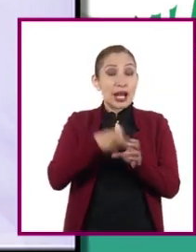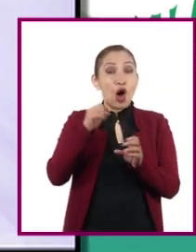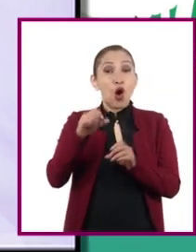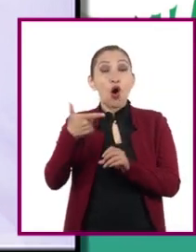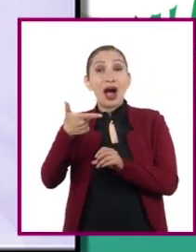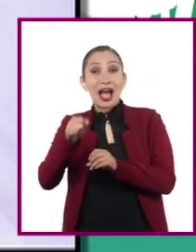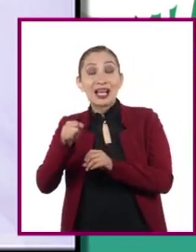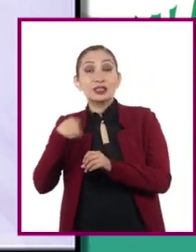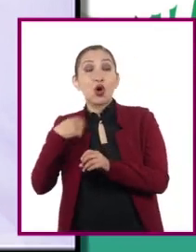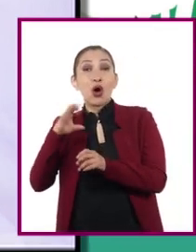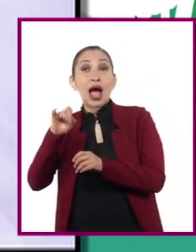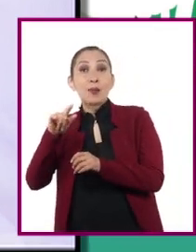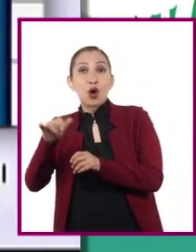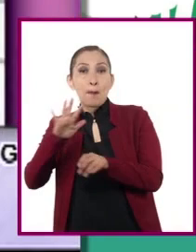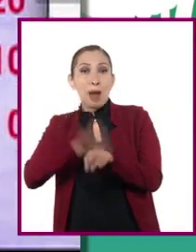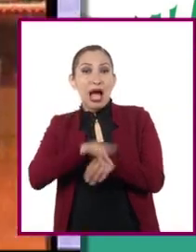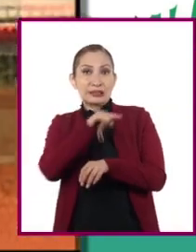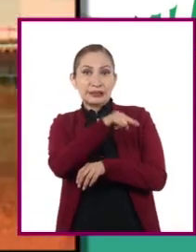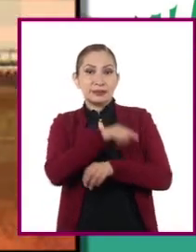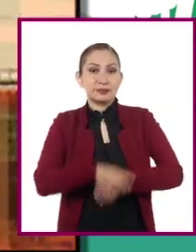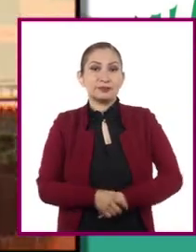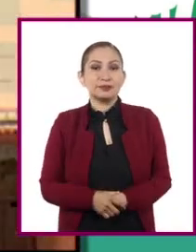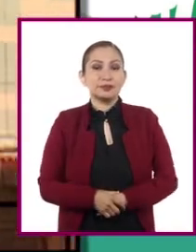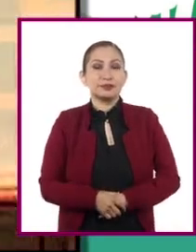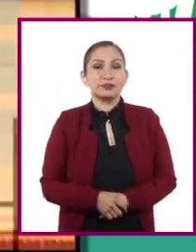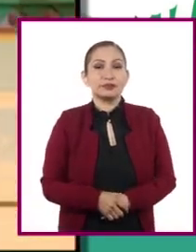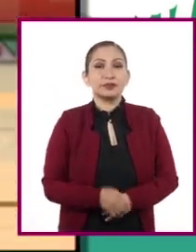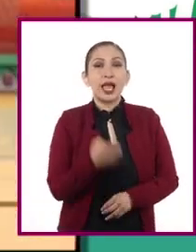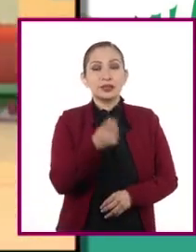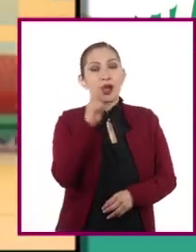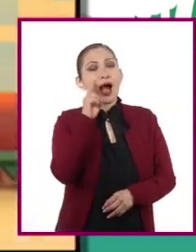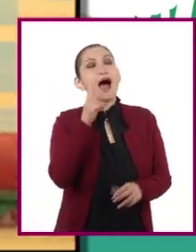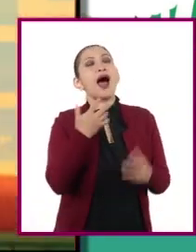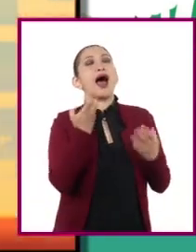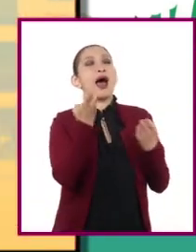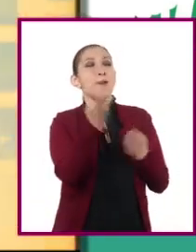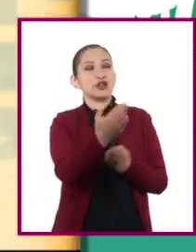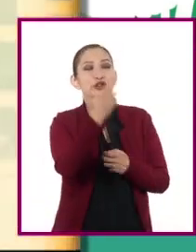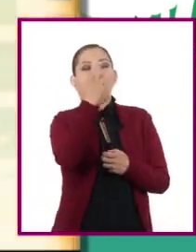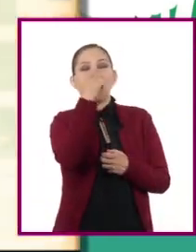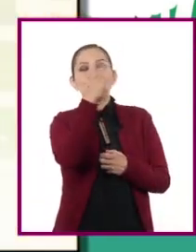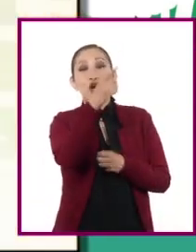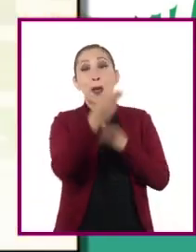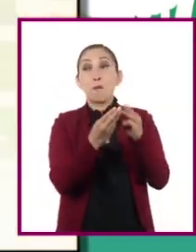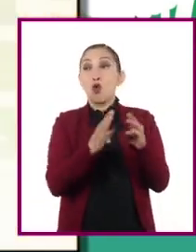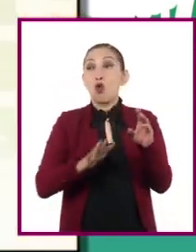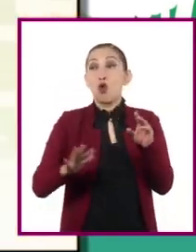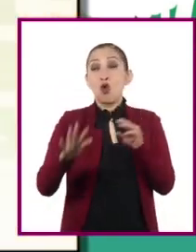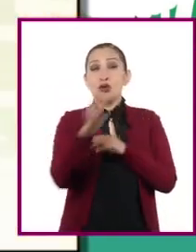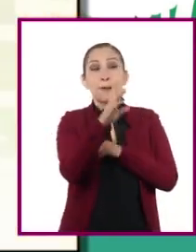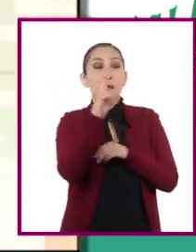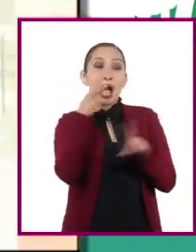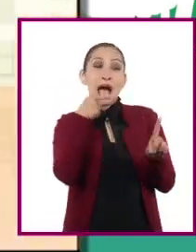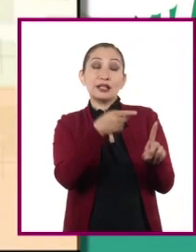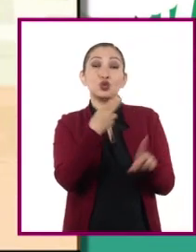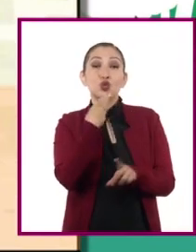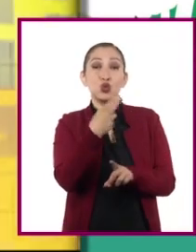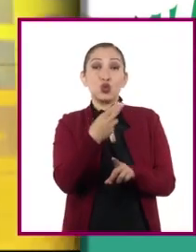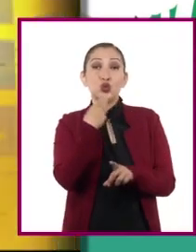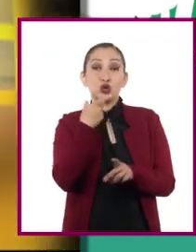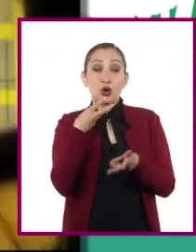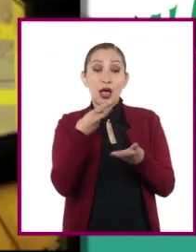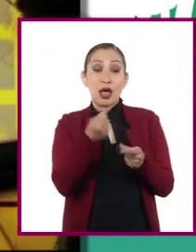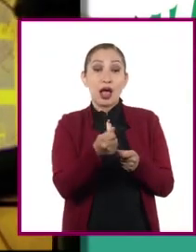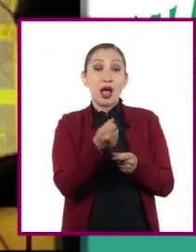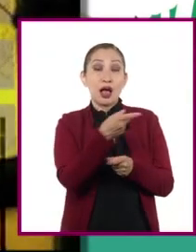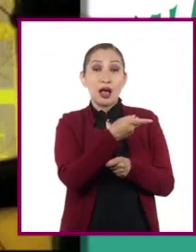carbón, obtenemos mayor rendimiento. Esto explica la razón por la cual a nivel mundial se ha privilegiado la inversión en